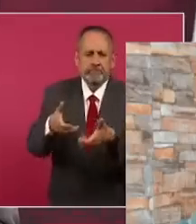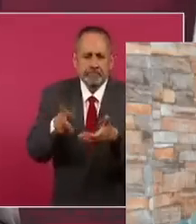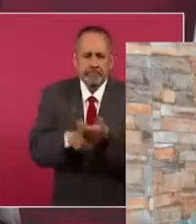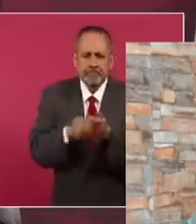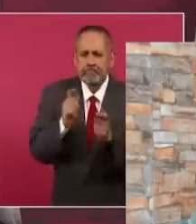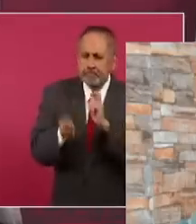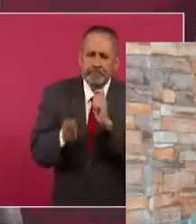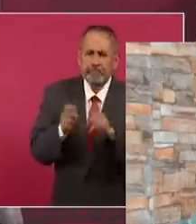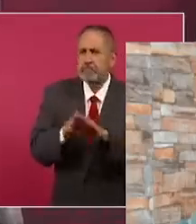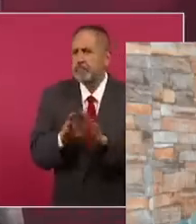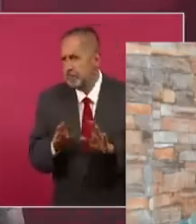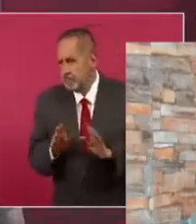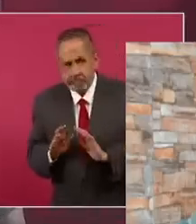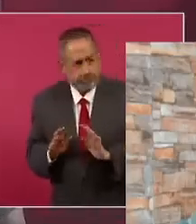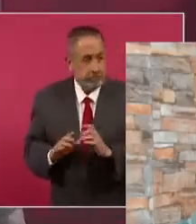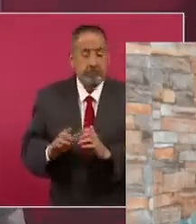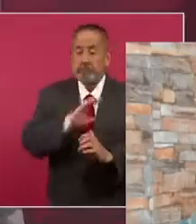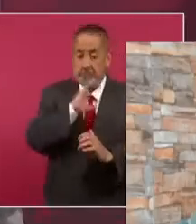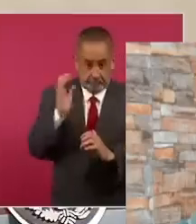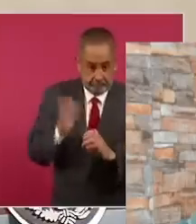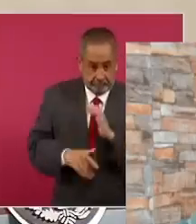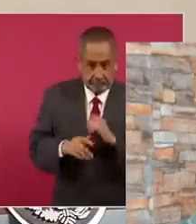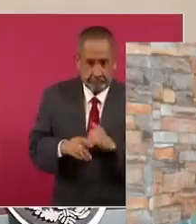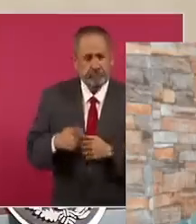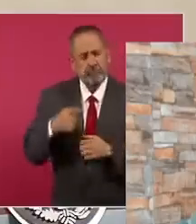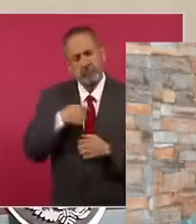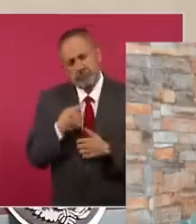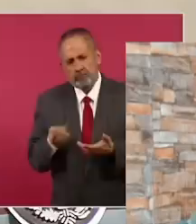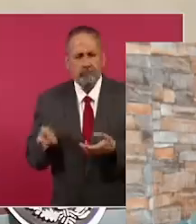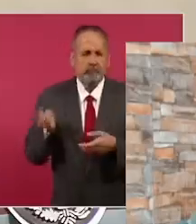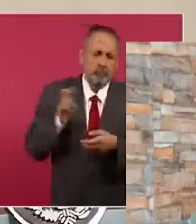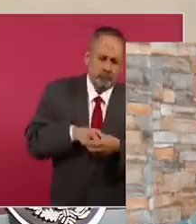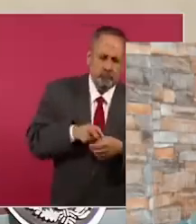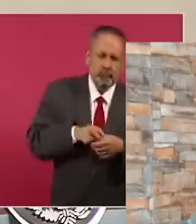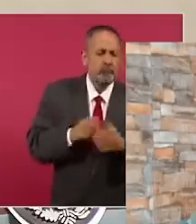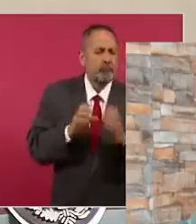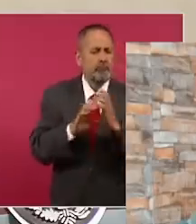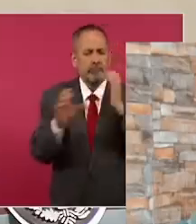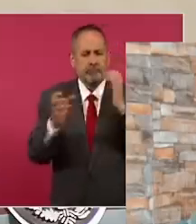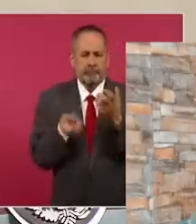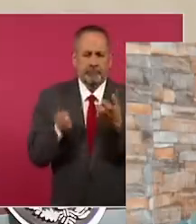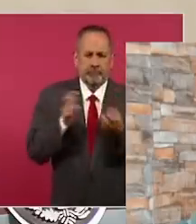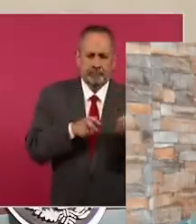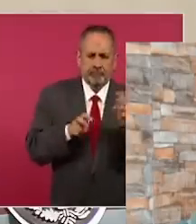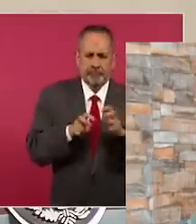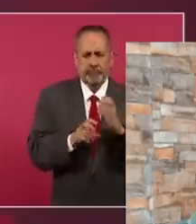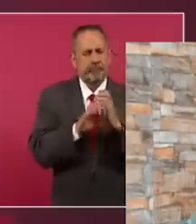del avance del camino, ya nos subimos a la camioneta